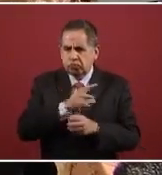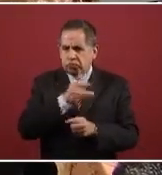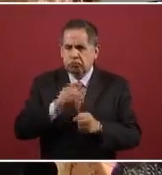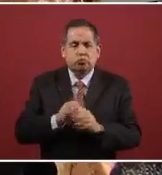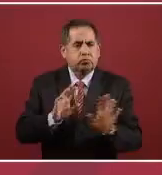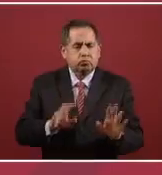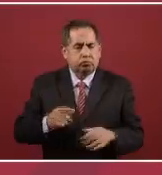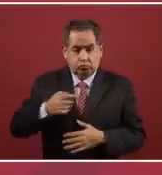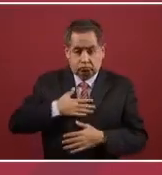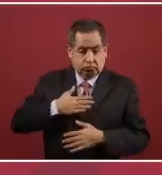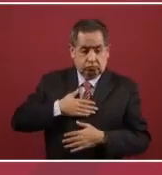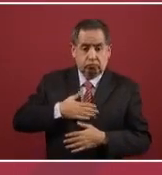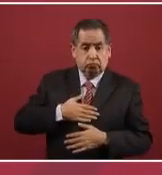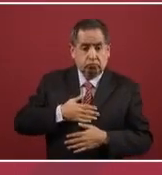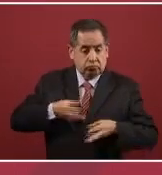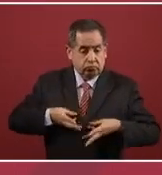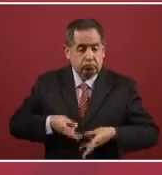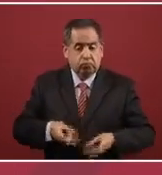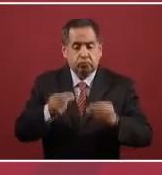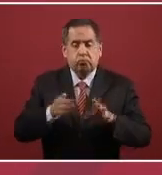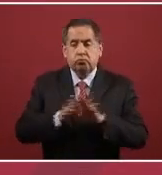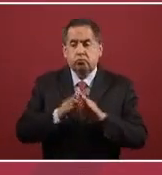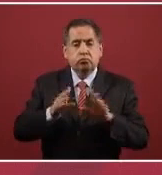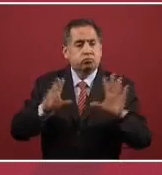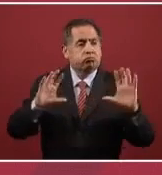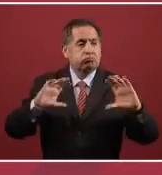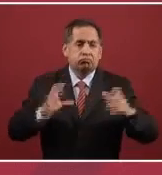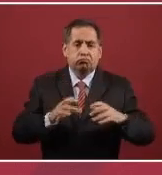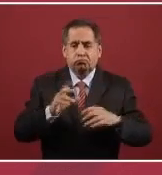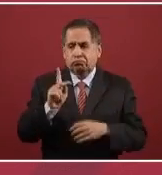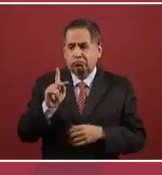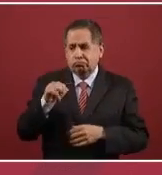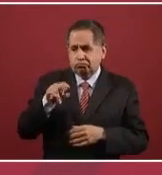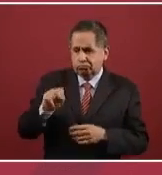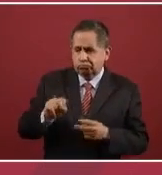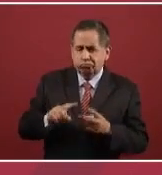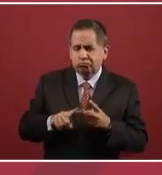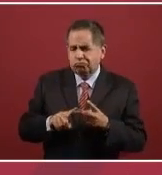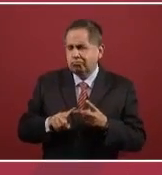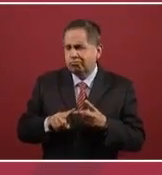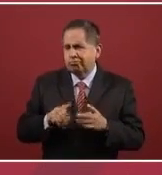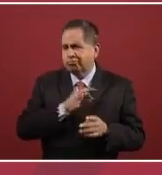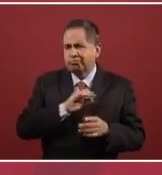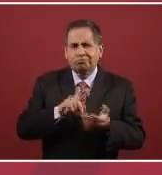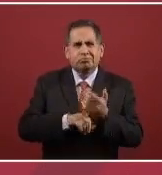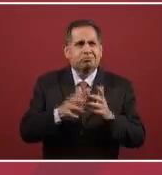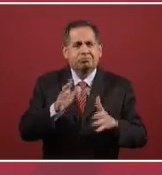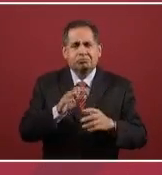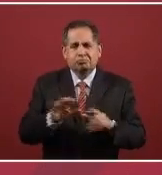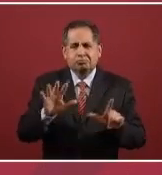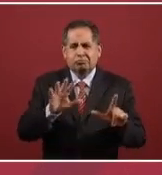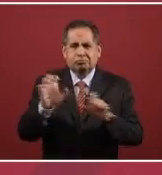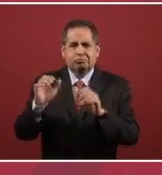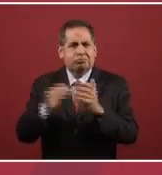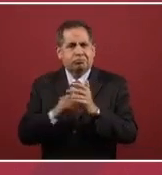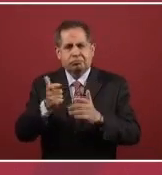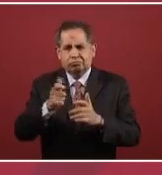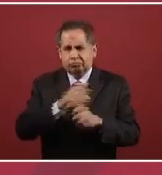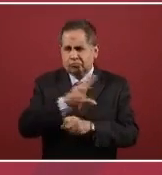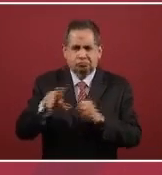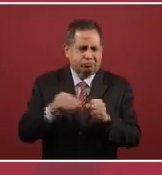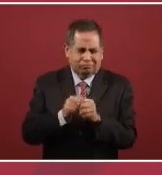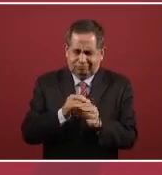y el costo en cuanto al festejo de los pinos estará en un aproximado de 700,000 pesos en